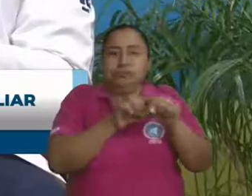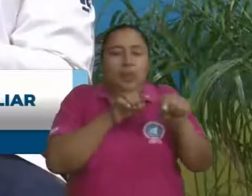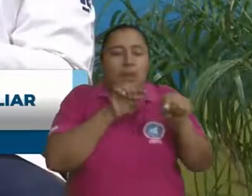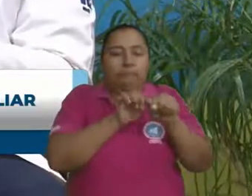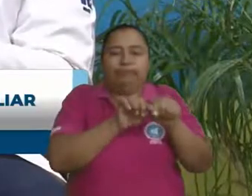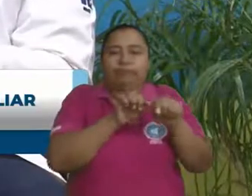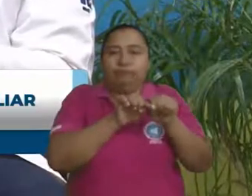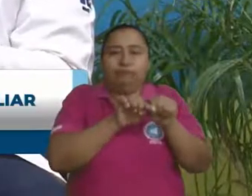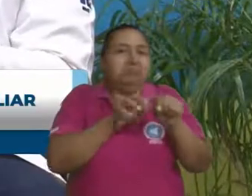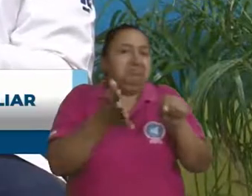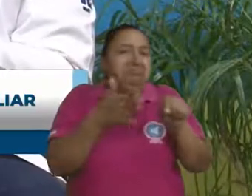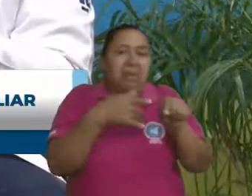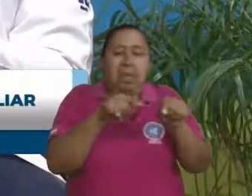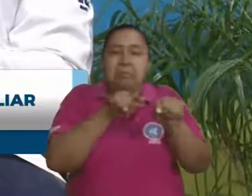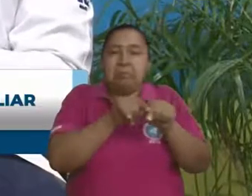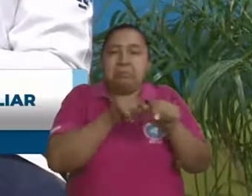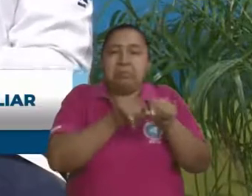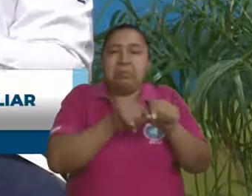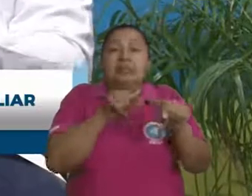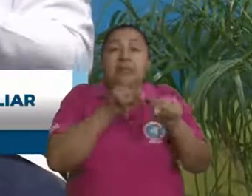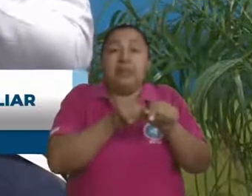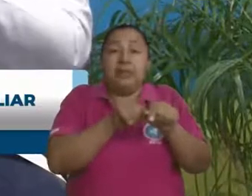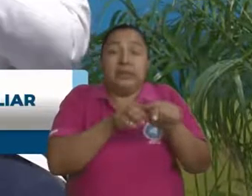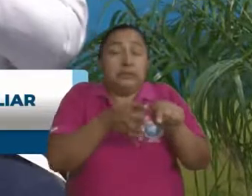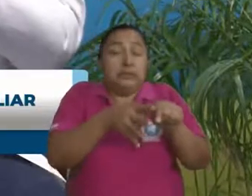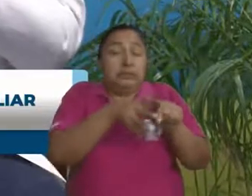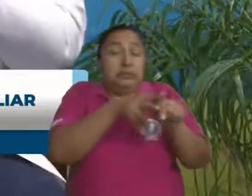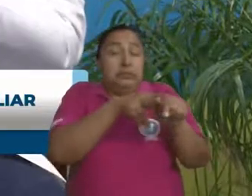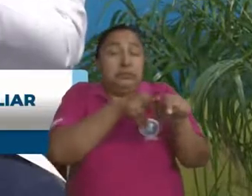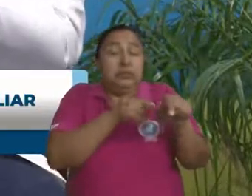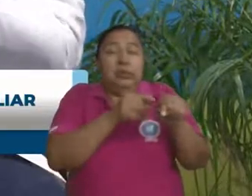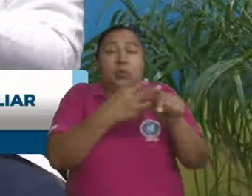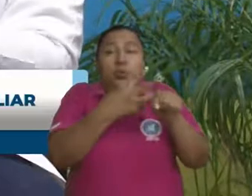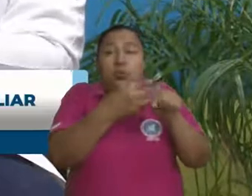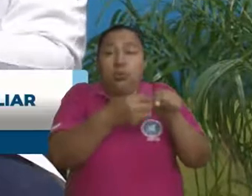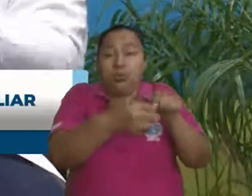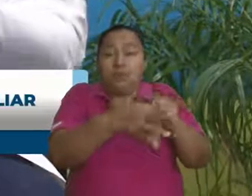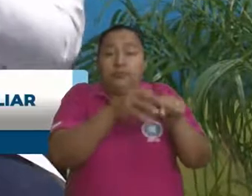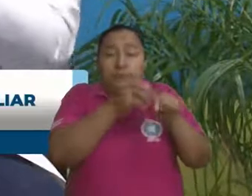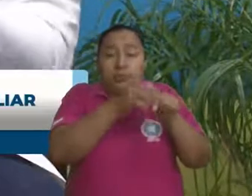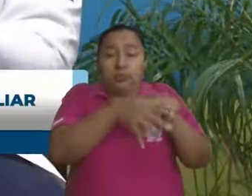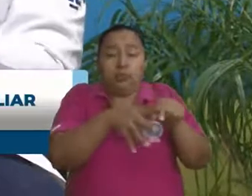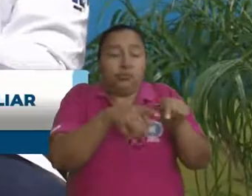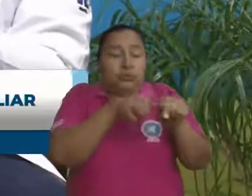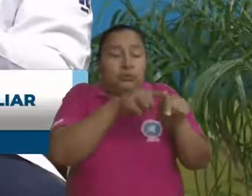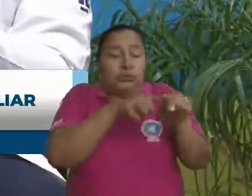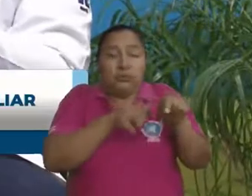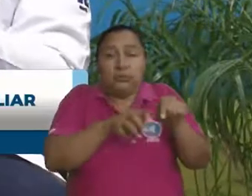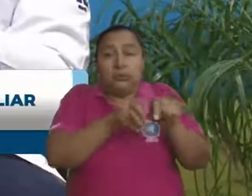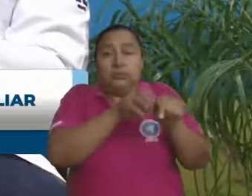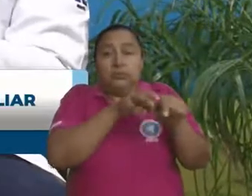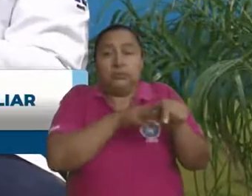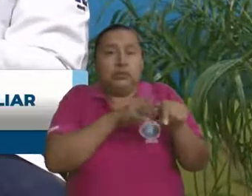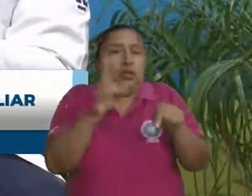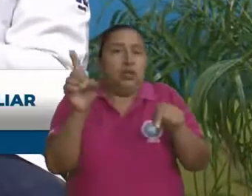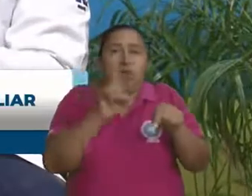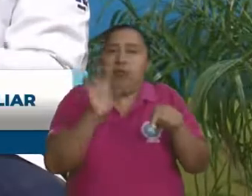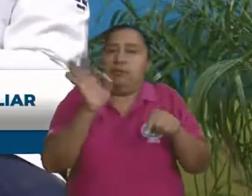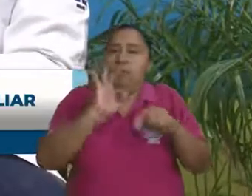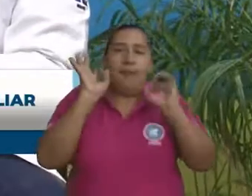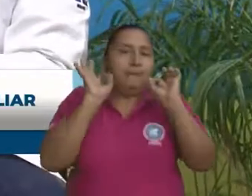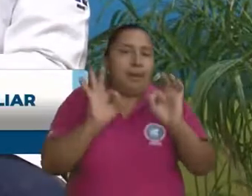ahí y eso provoca que la circulación que alimenta la irrigación de la vesícula biliar no se dé de forma